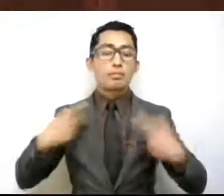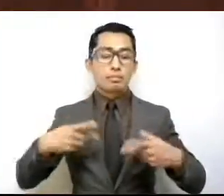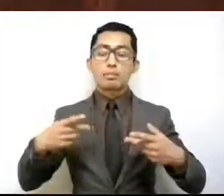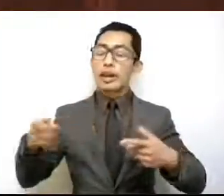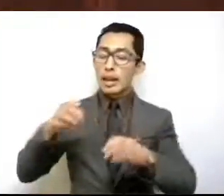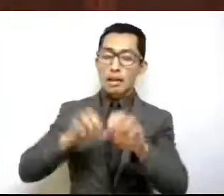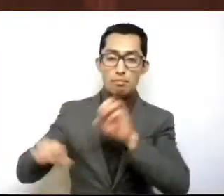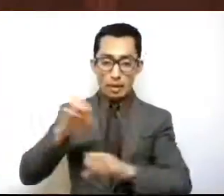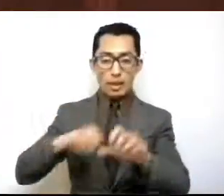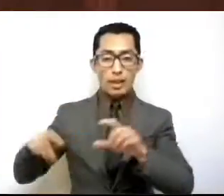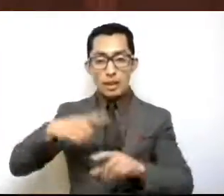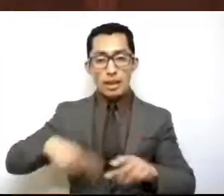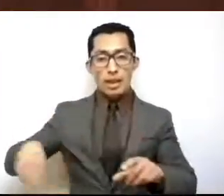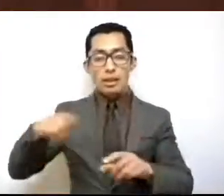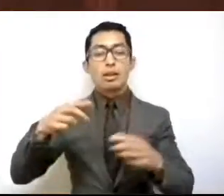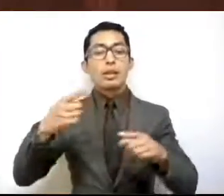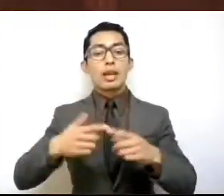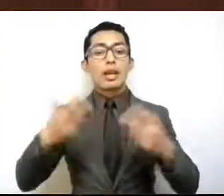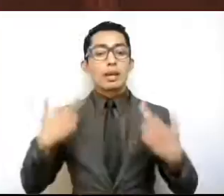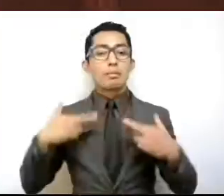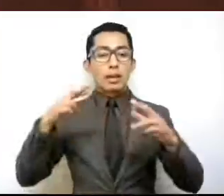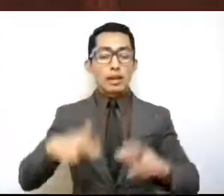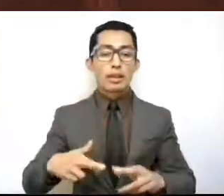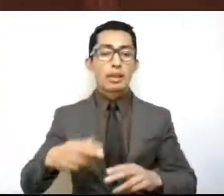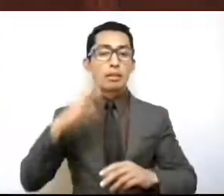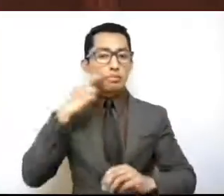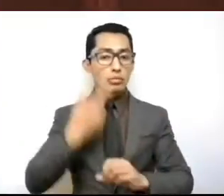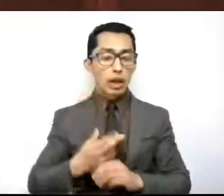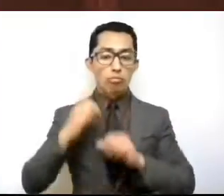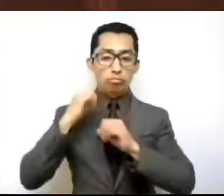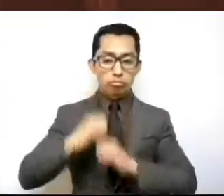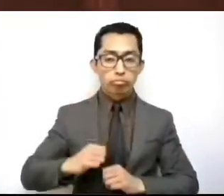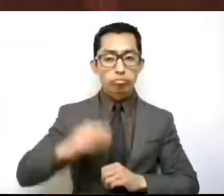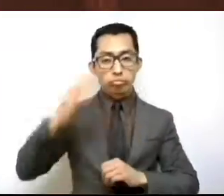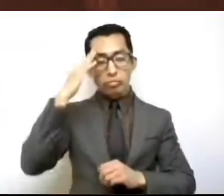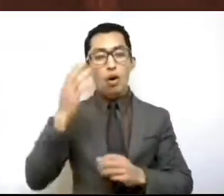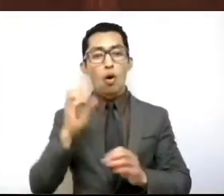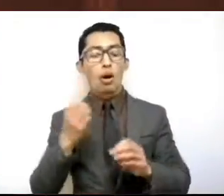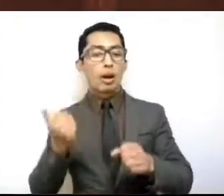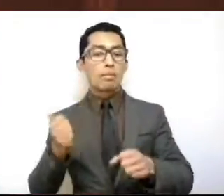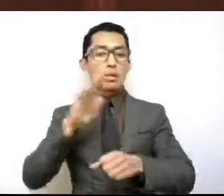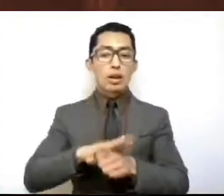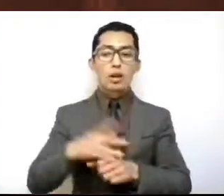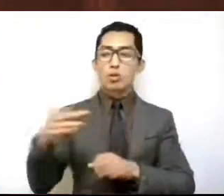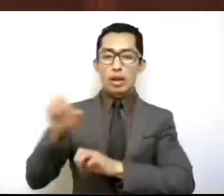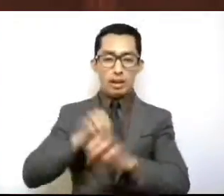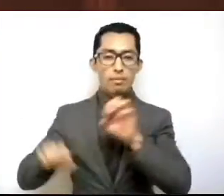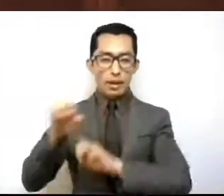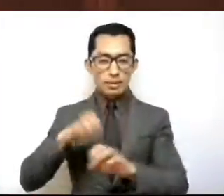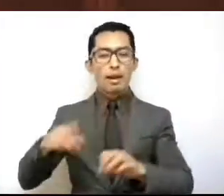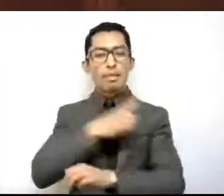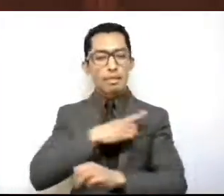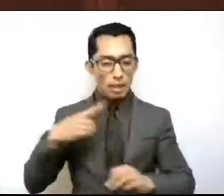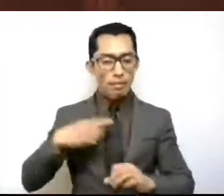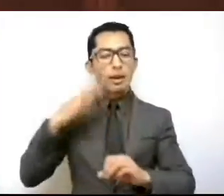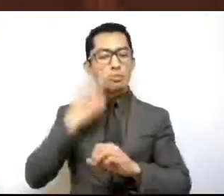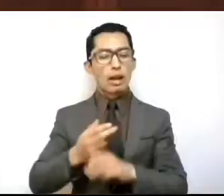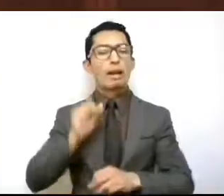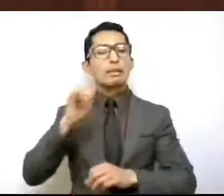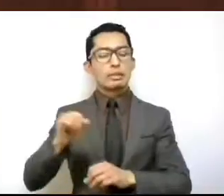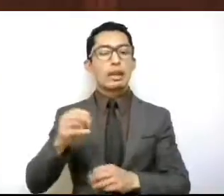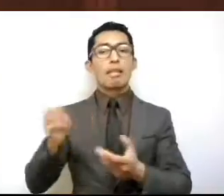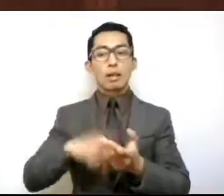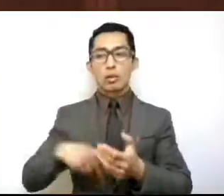jurídicas, los representantes, apoderados legales o administradores de hecho de derecho sean responsables de acuerdo con la